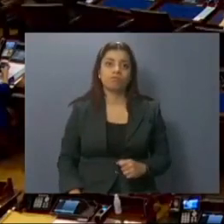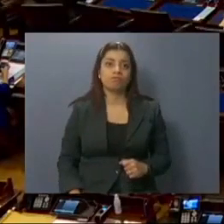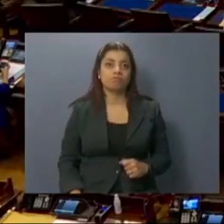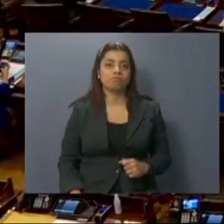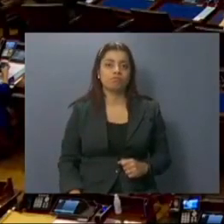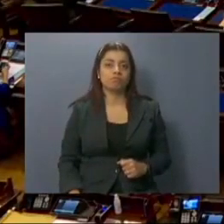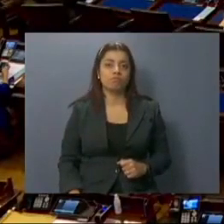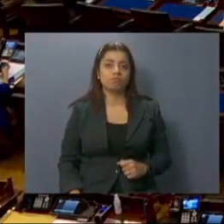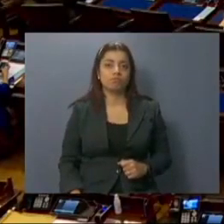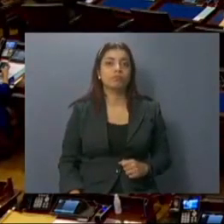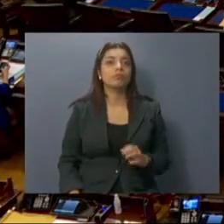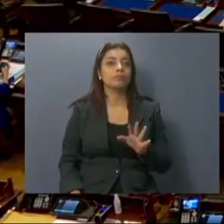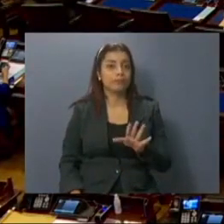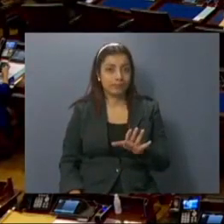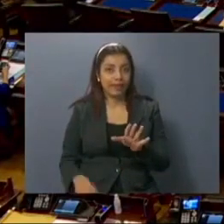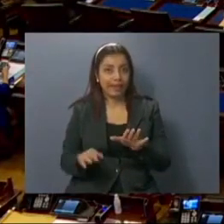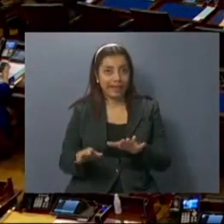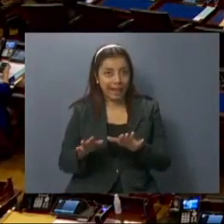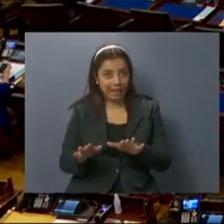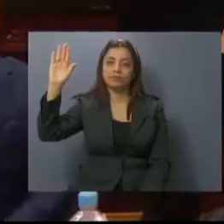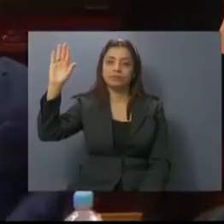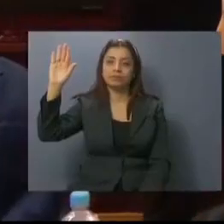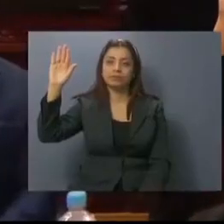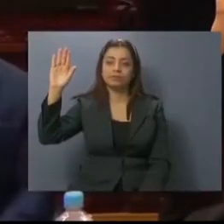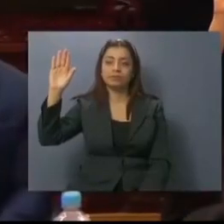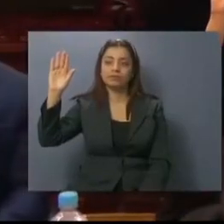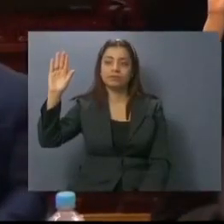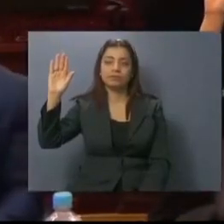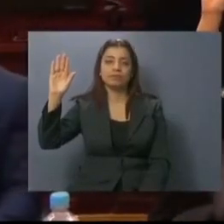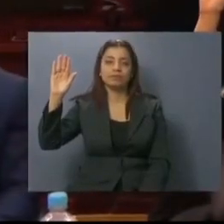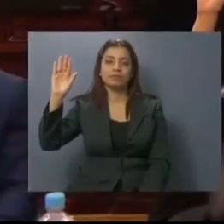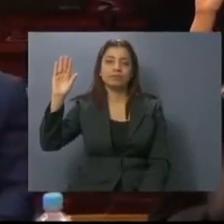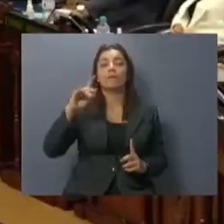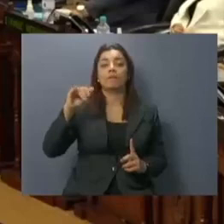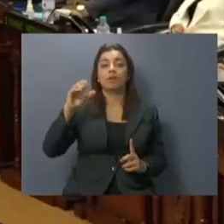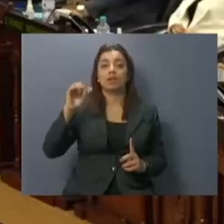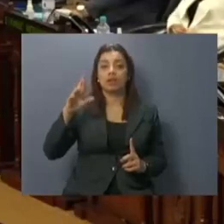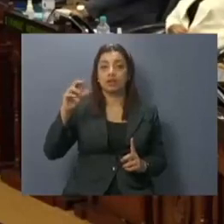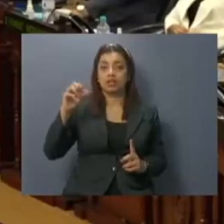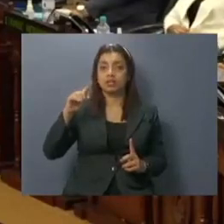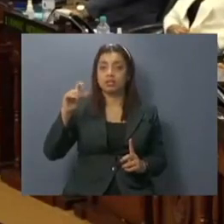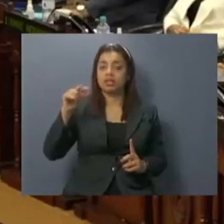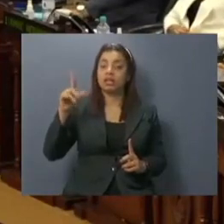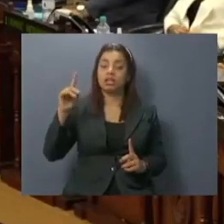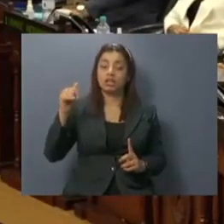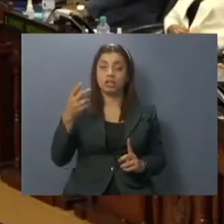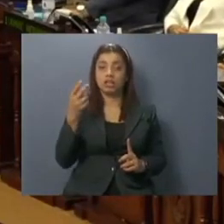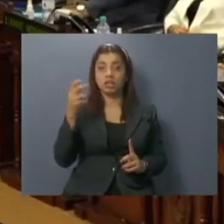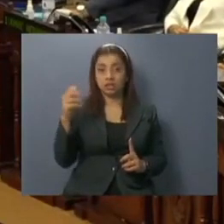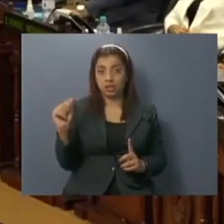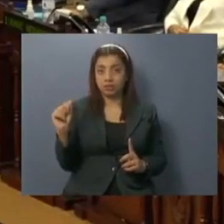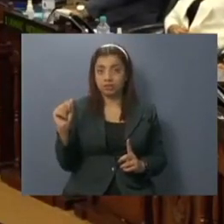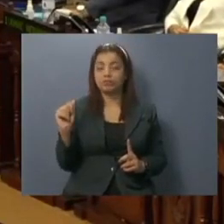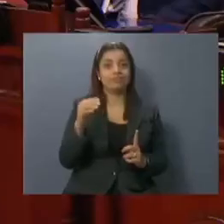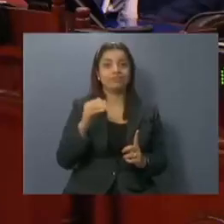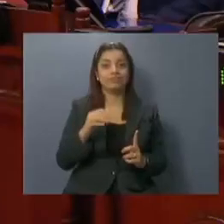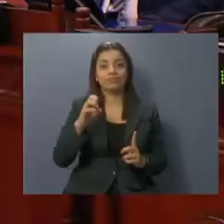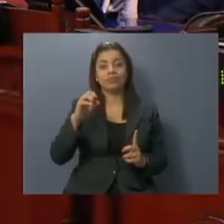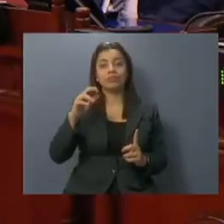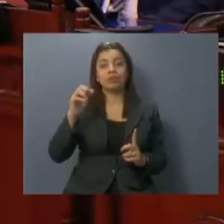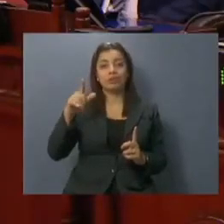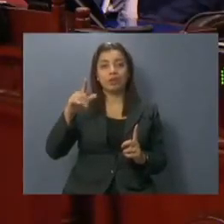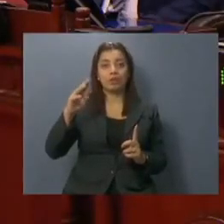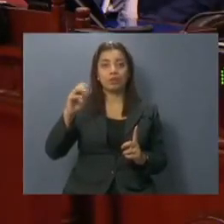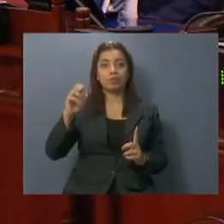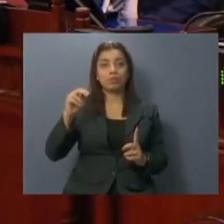La destitución de los magistrados y del fiscal general se dio con 64 votos a favor y sus reemplazos fueron juramentados durante la misma sesión